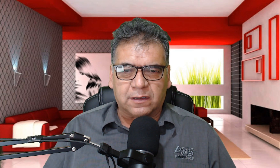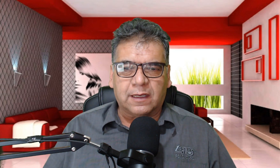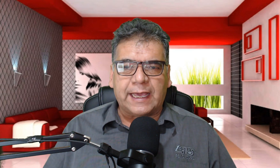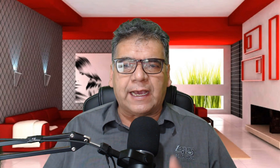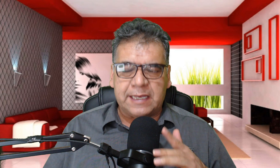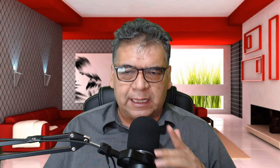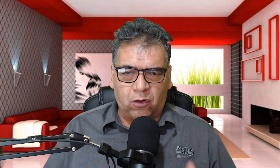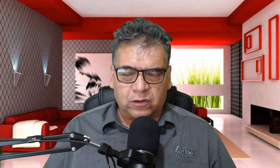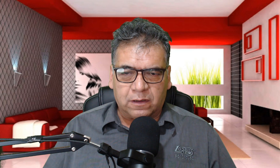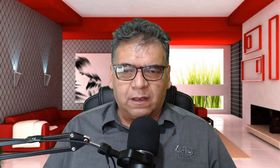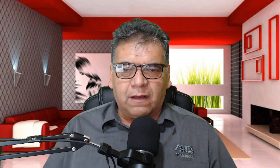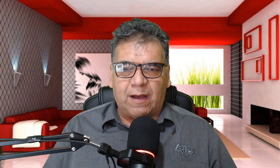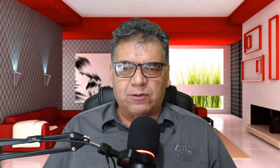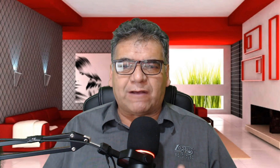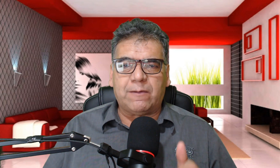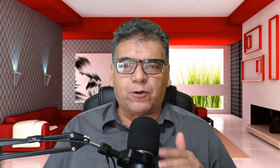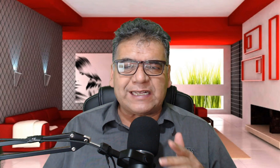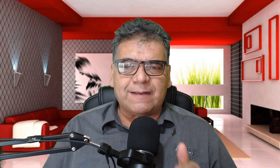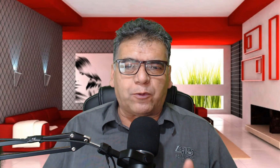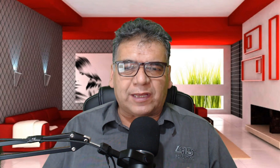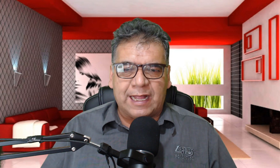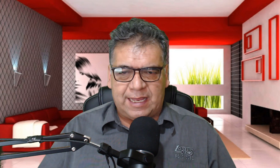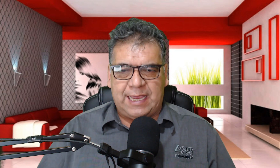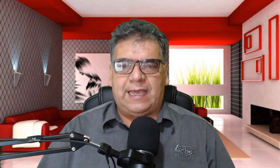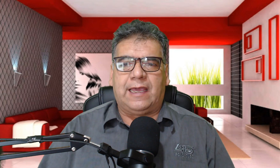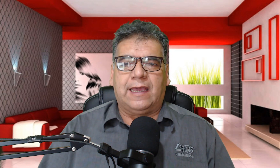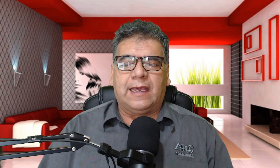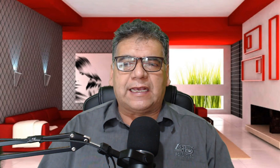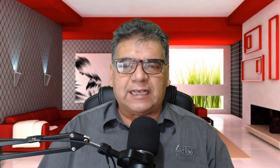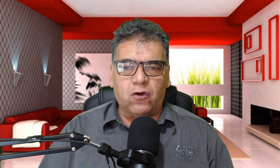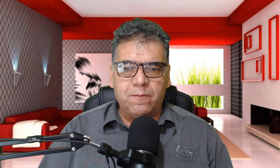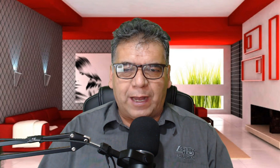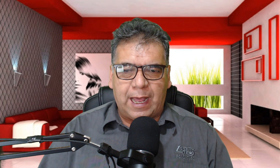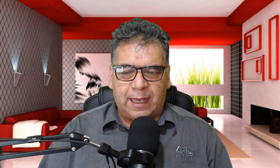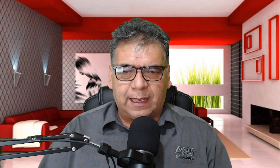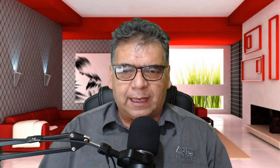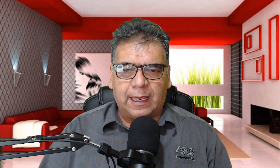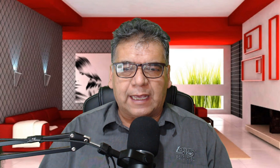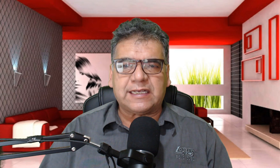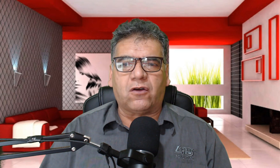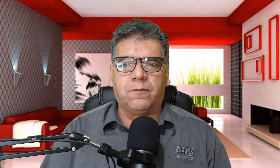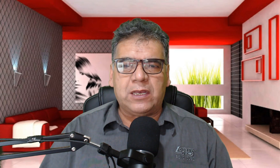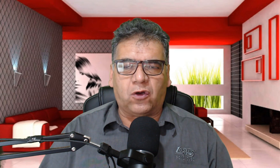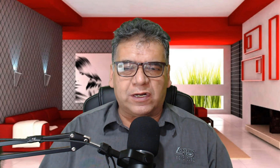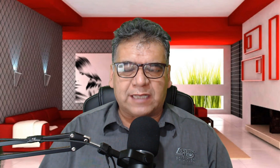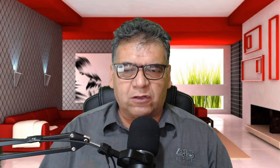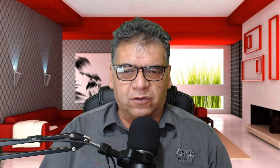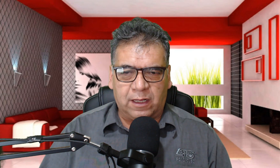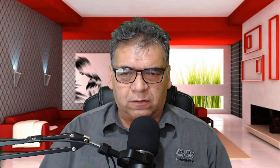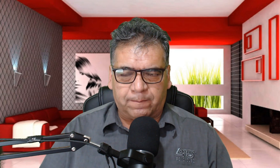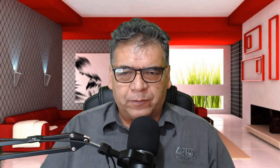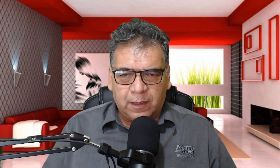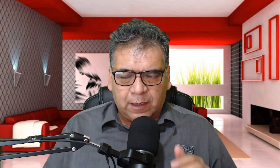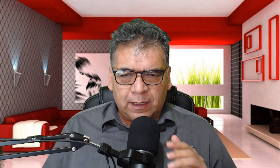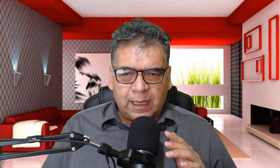campesinos, engañándolos. Vamos a ver por qué es importante que se cumpla ese convenio con Estados